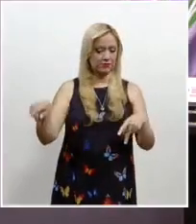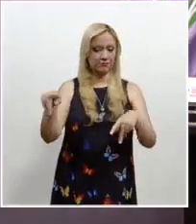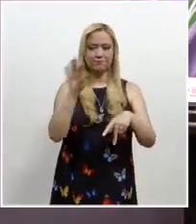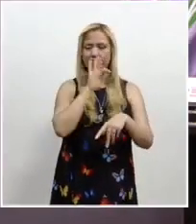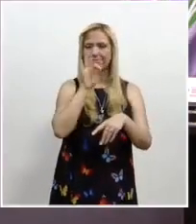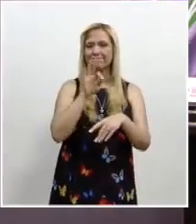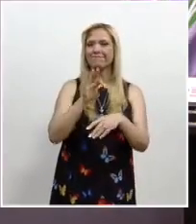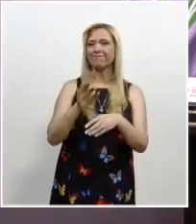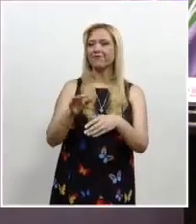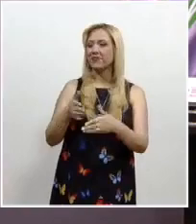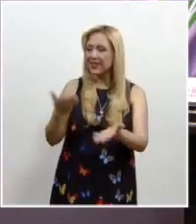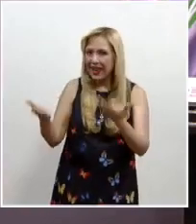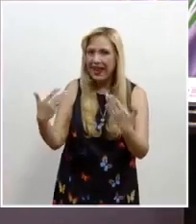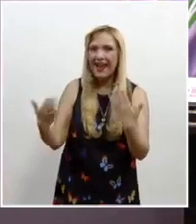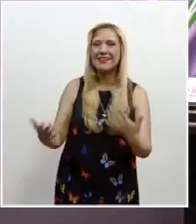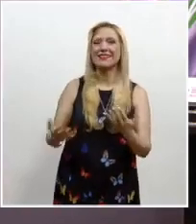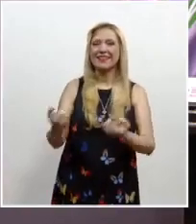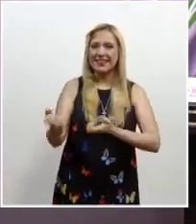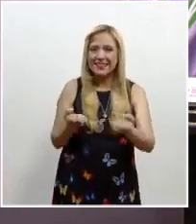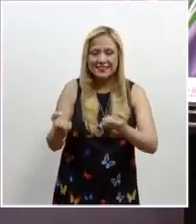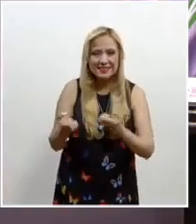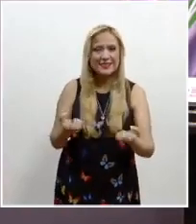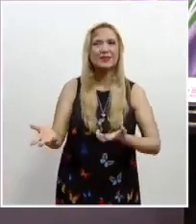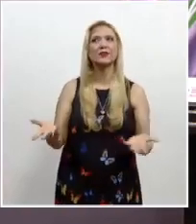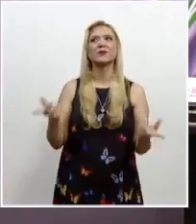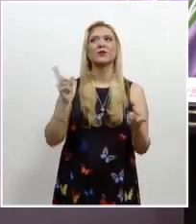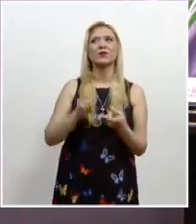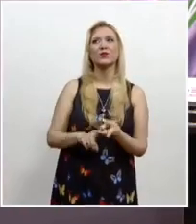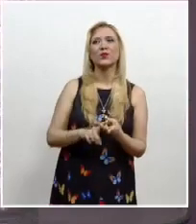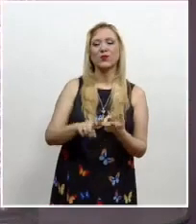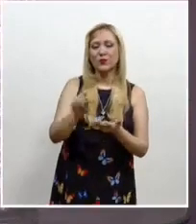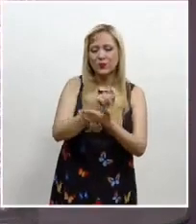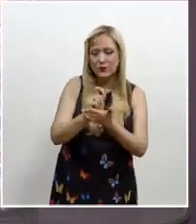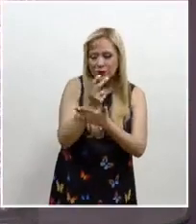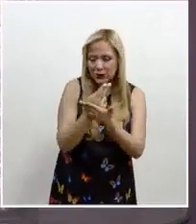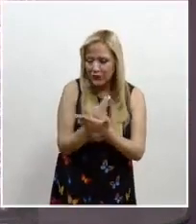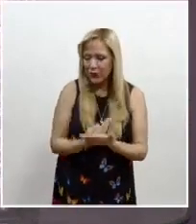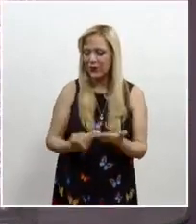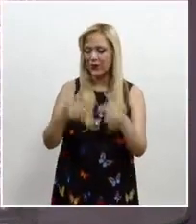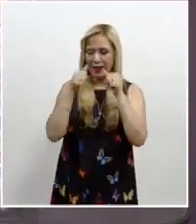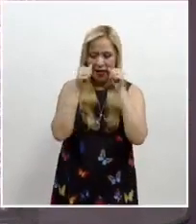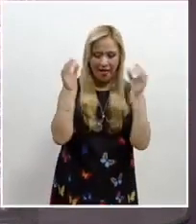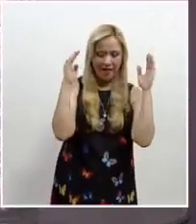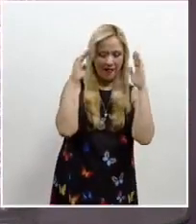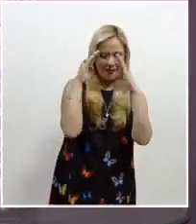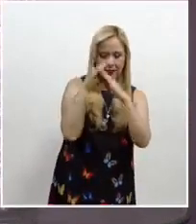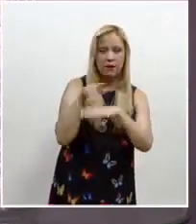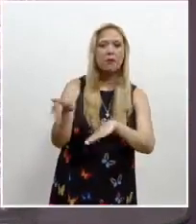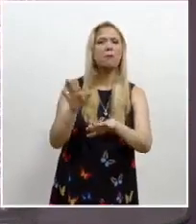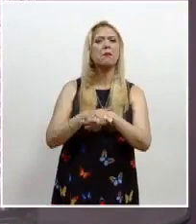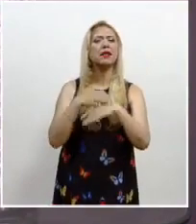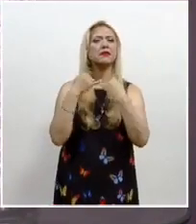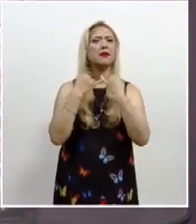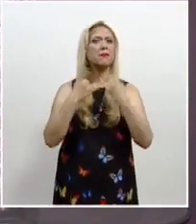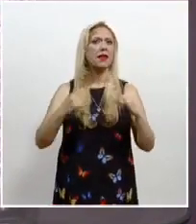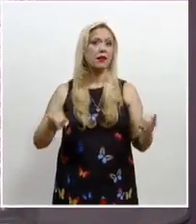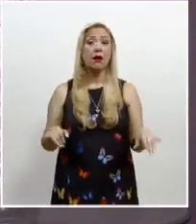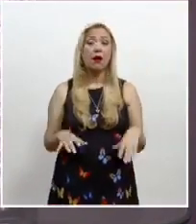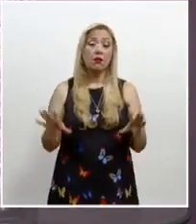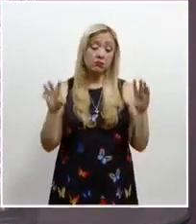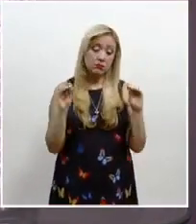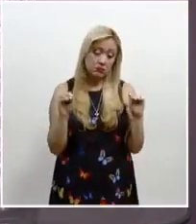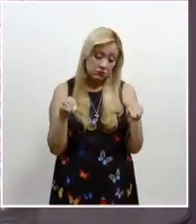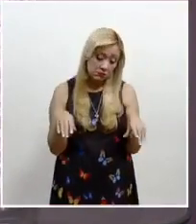activas, estimuladas, dura más el tema de la autonomía. Y la verdad es que lo que el sistema de cuidados quiere